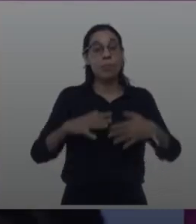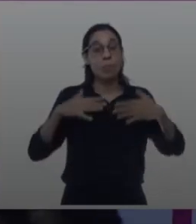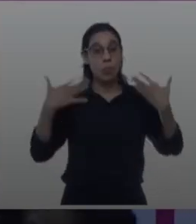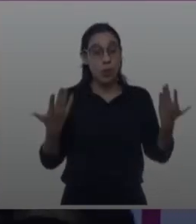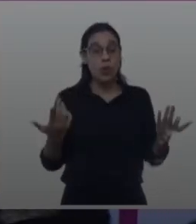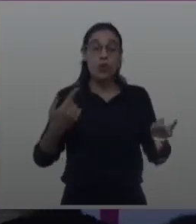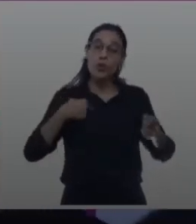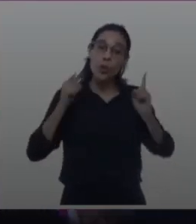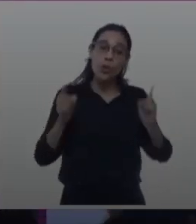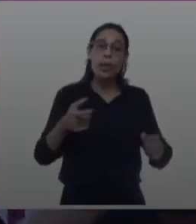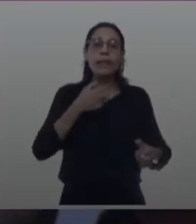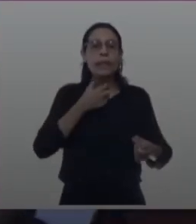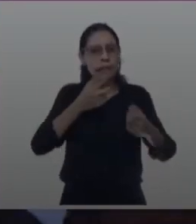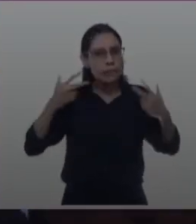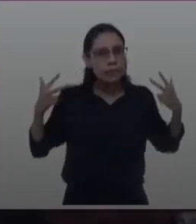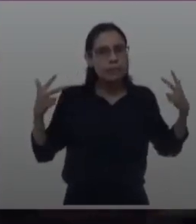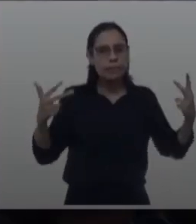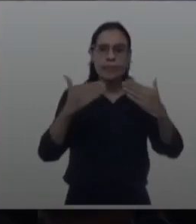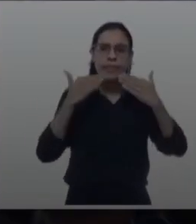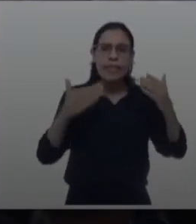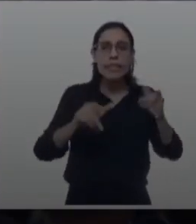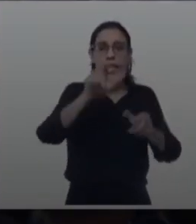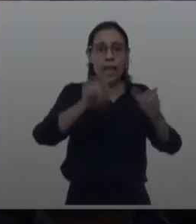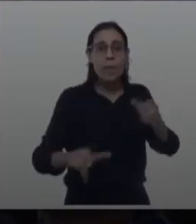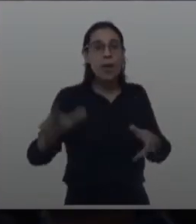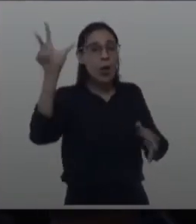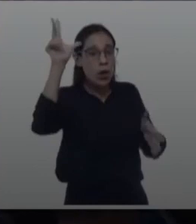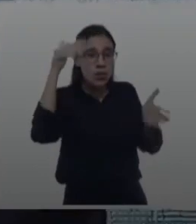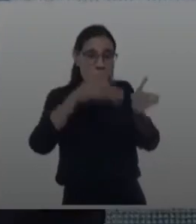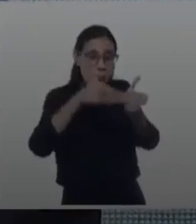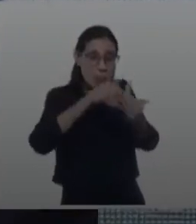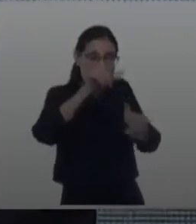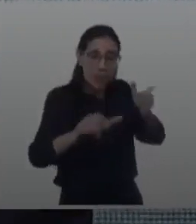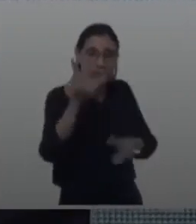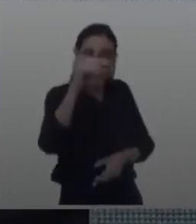Quiero agradecerle a los más de 8 millones de argentinos que hoy